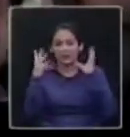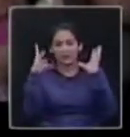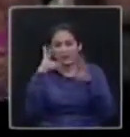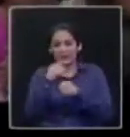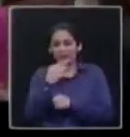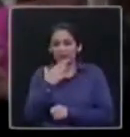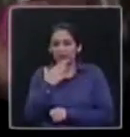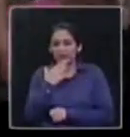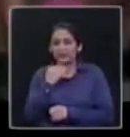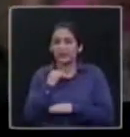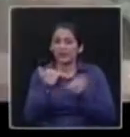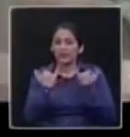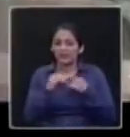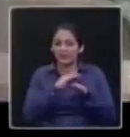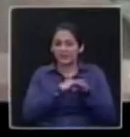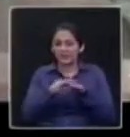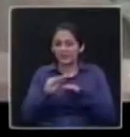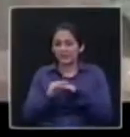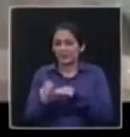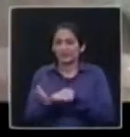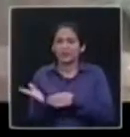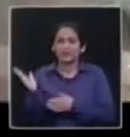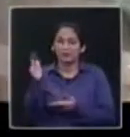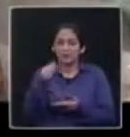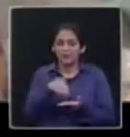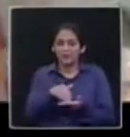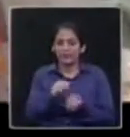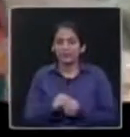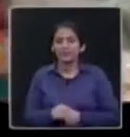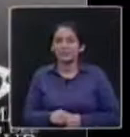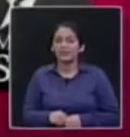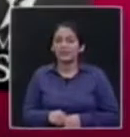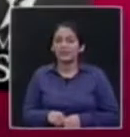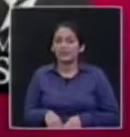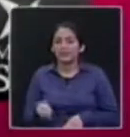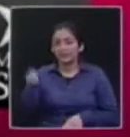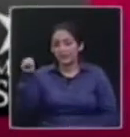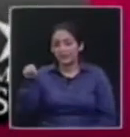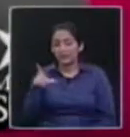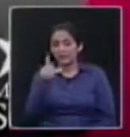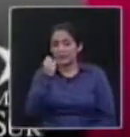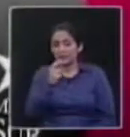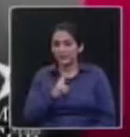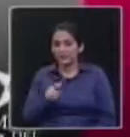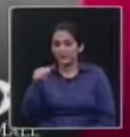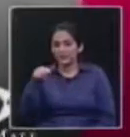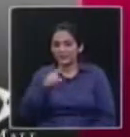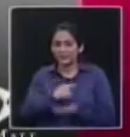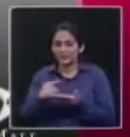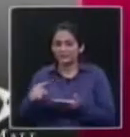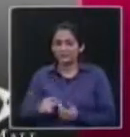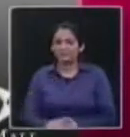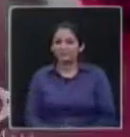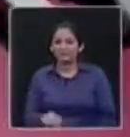se hace la extensiva invitación a las mamitas a que visiten el centro comercial molde el sur este fin de semana